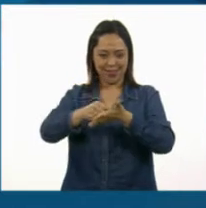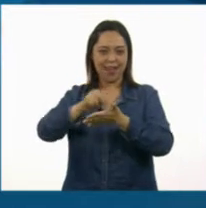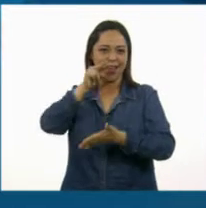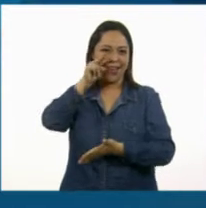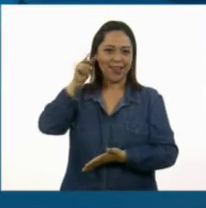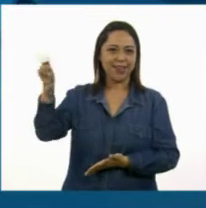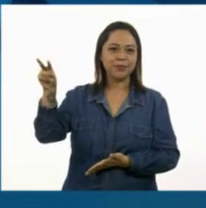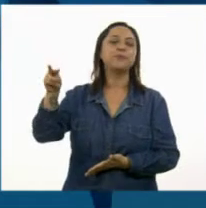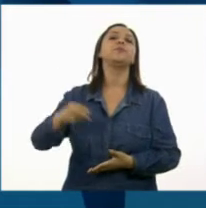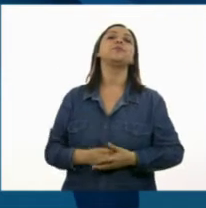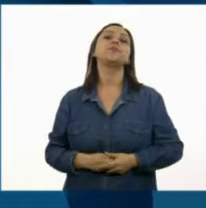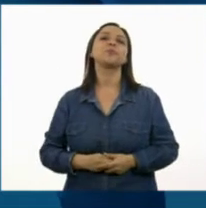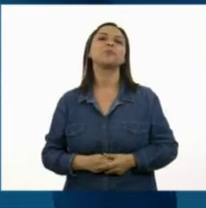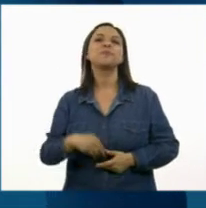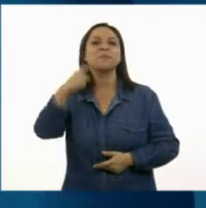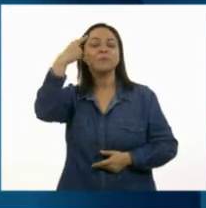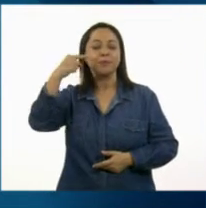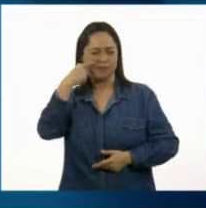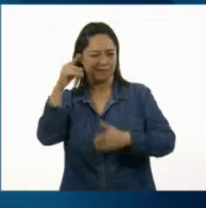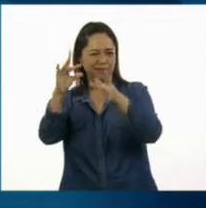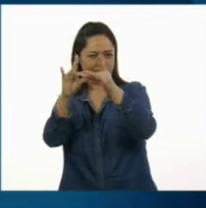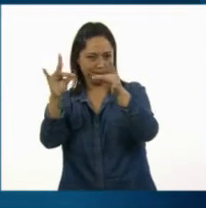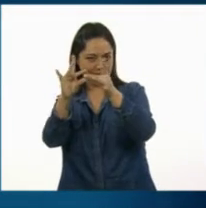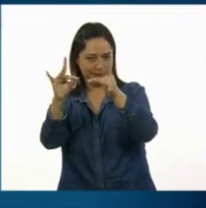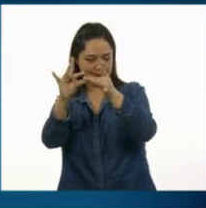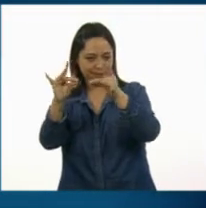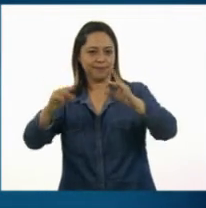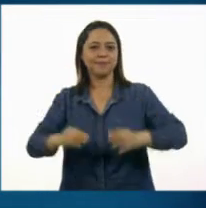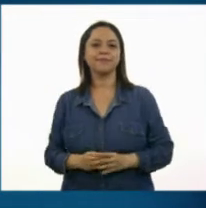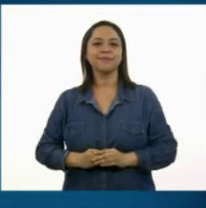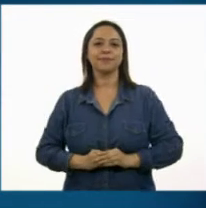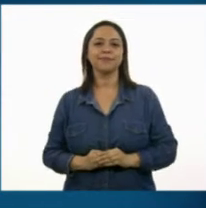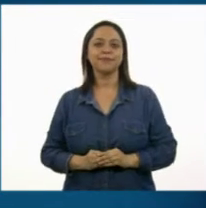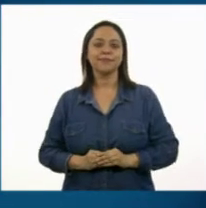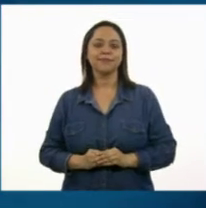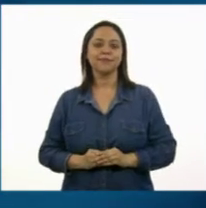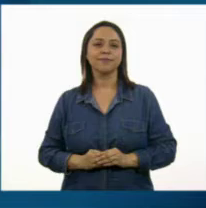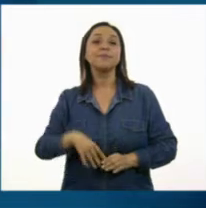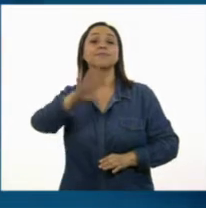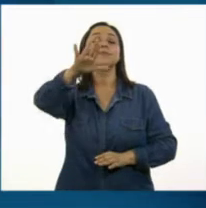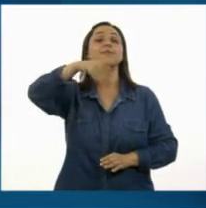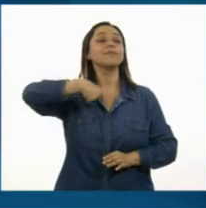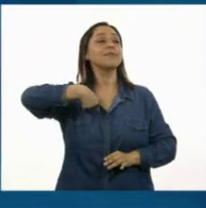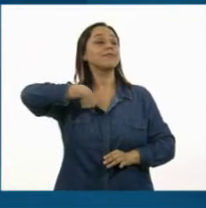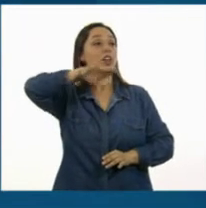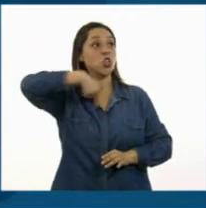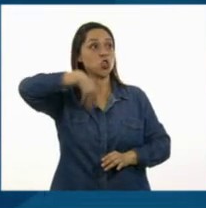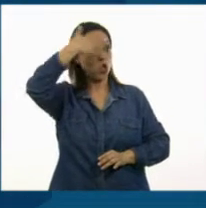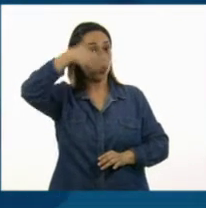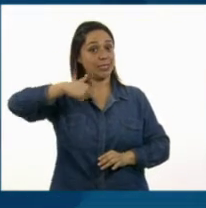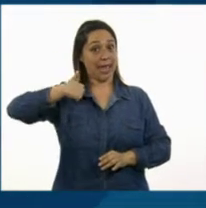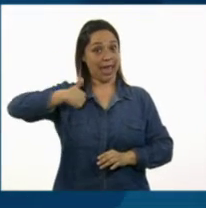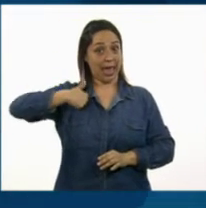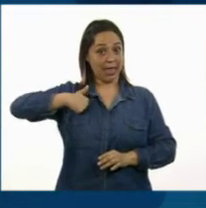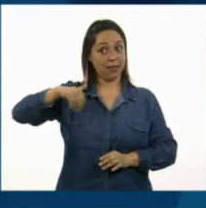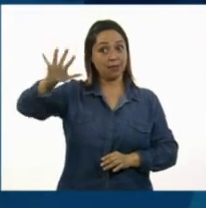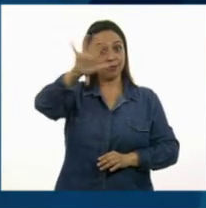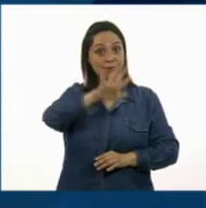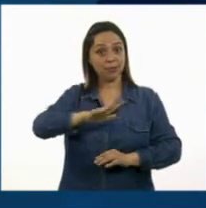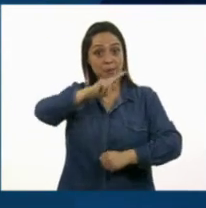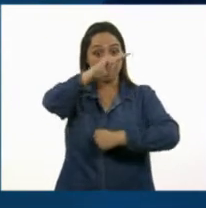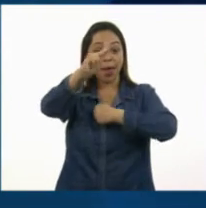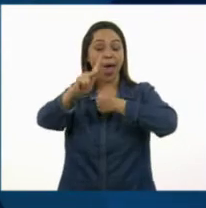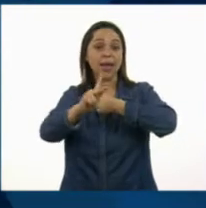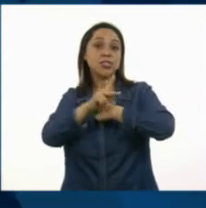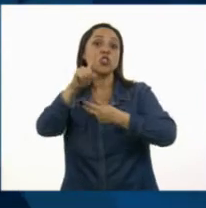que vamos a explicar. Vamos a explicar, bien. Maestro, yo sé que Canadá es un país que